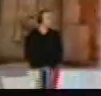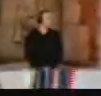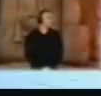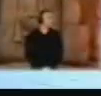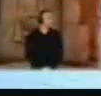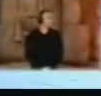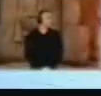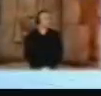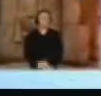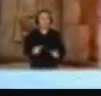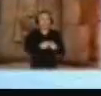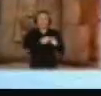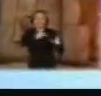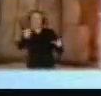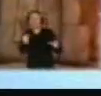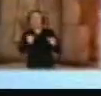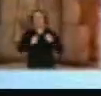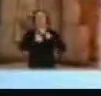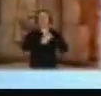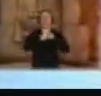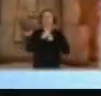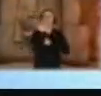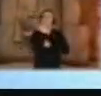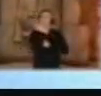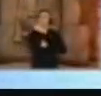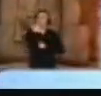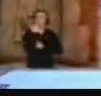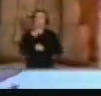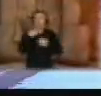La trucha batata la hice en